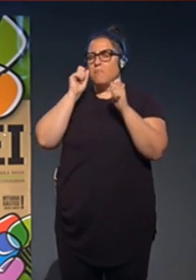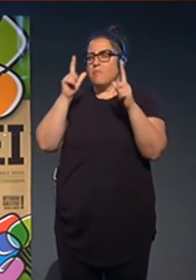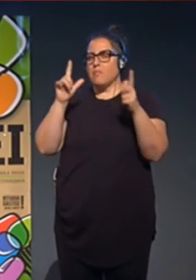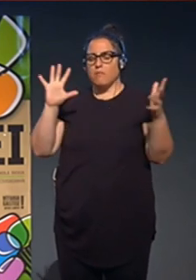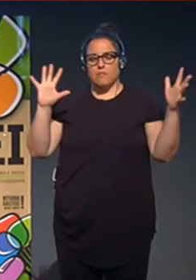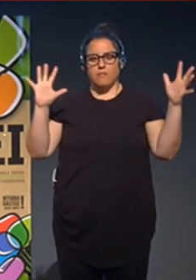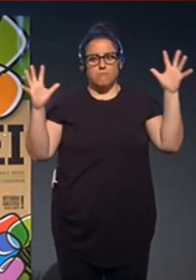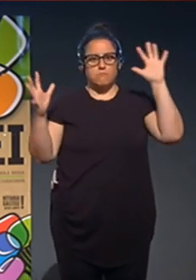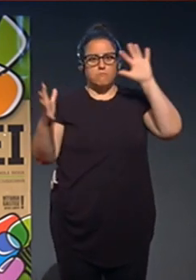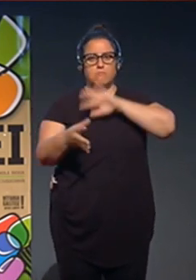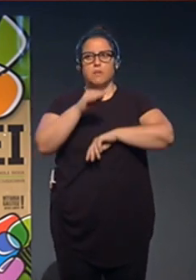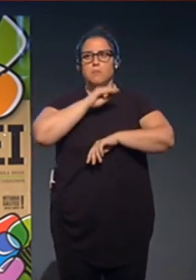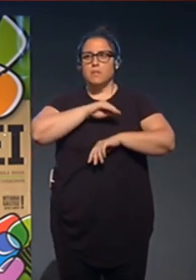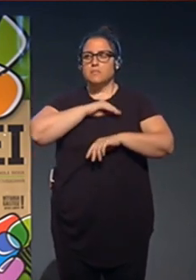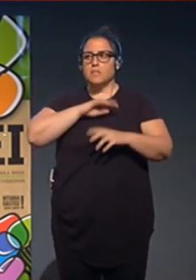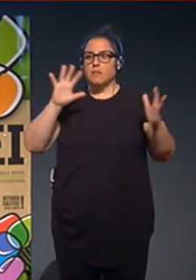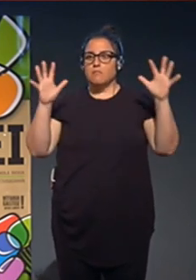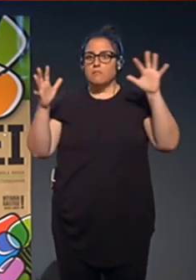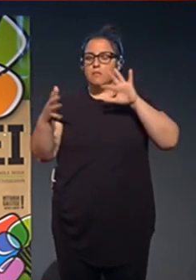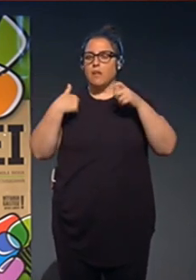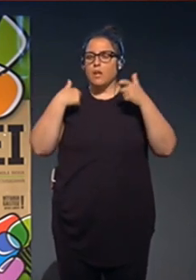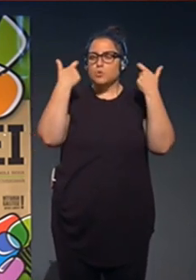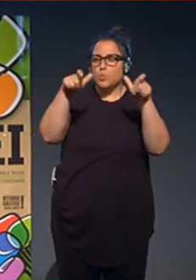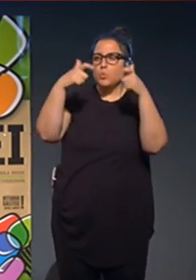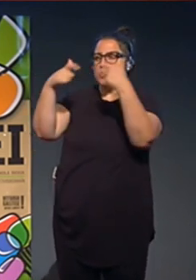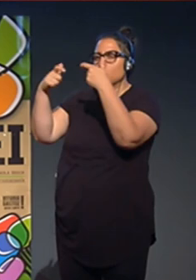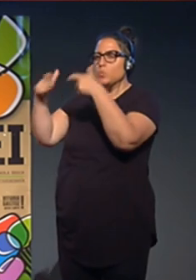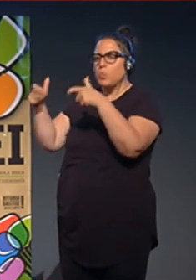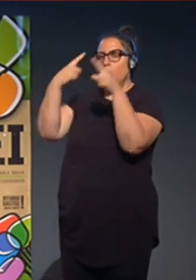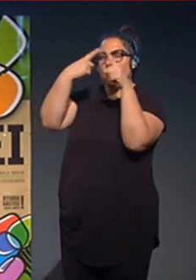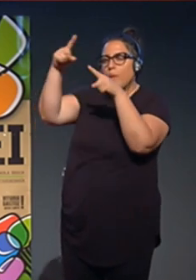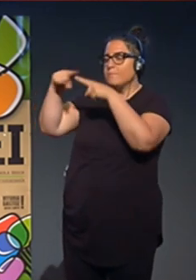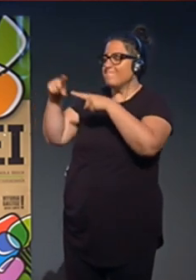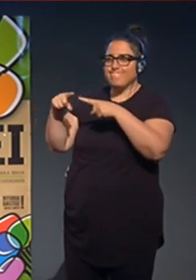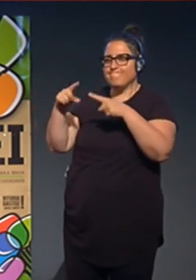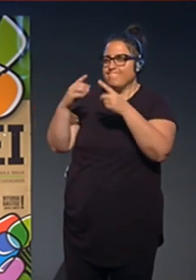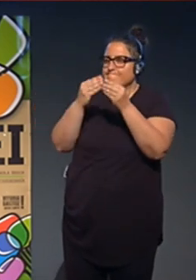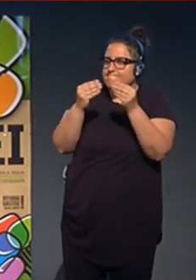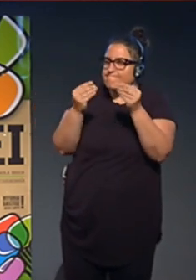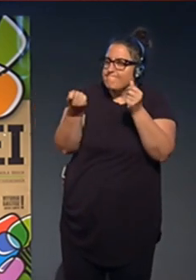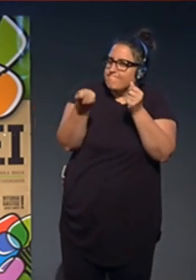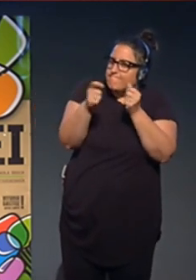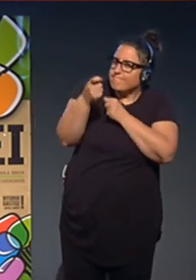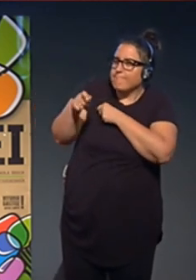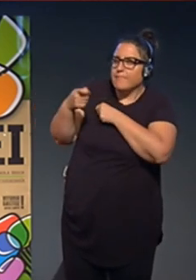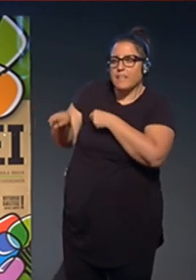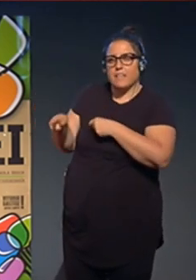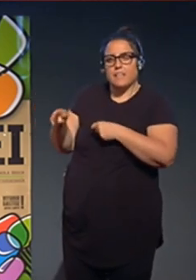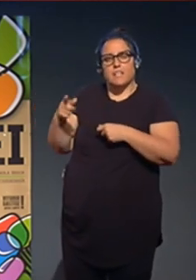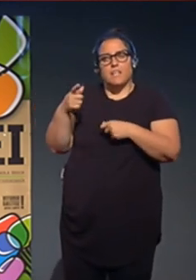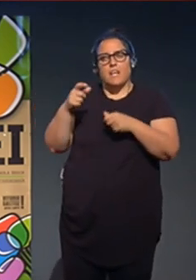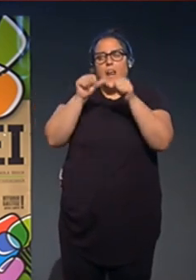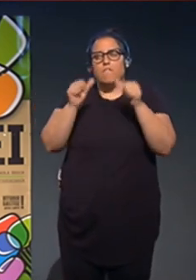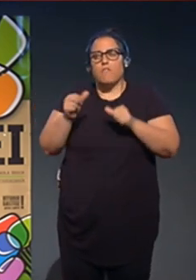que ha ido convergiendo incluso sist temas agroalimentarios adaptados a esas condiciones sean completamente distintas